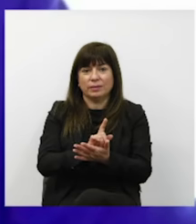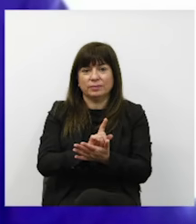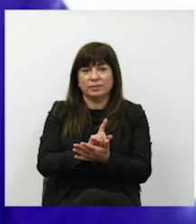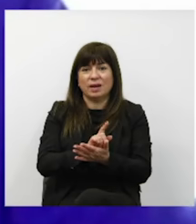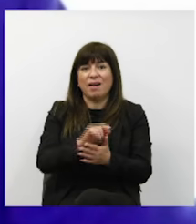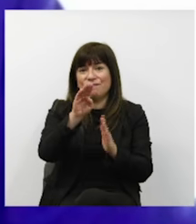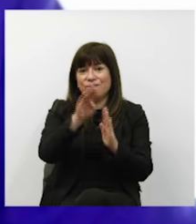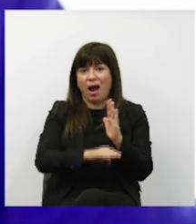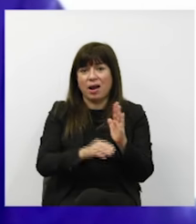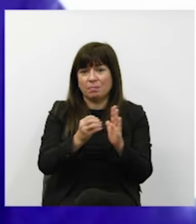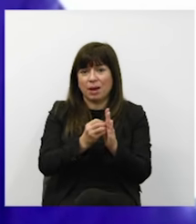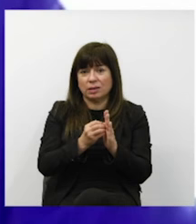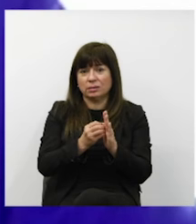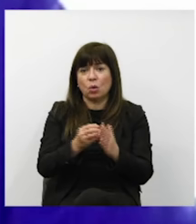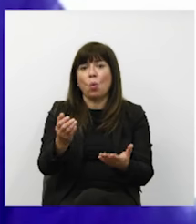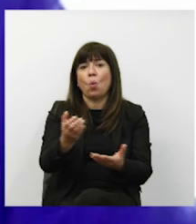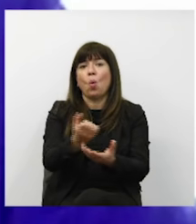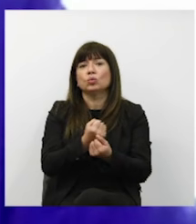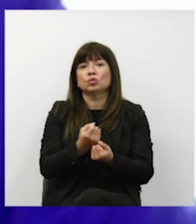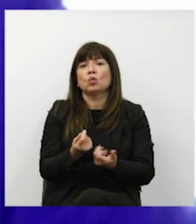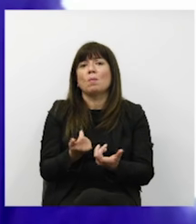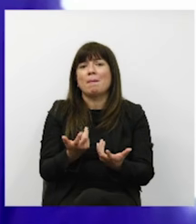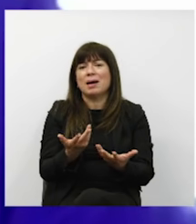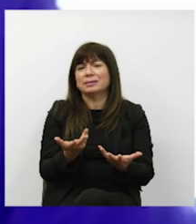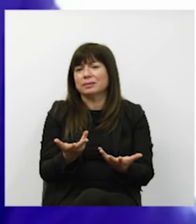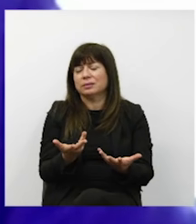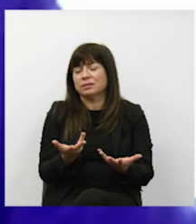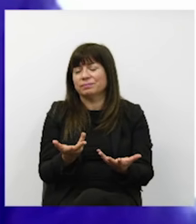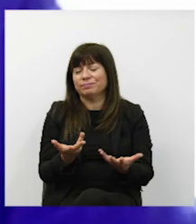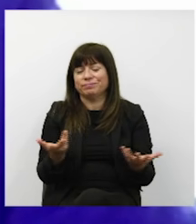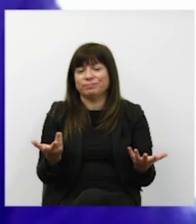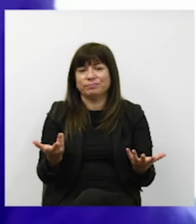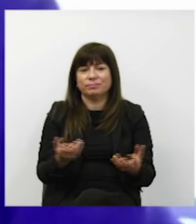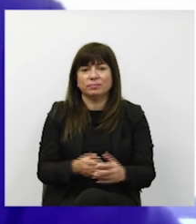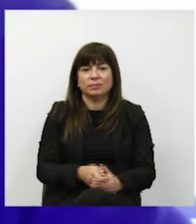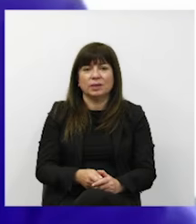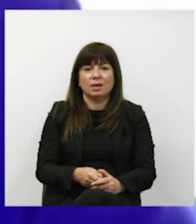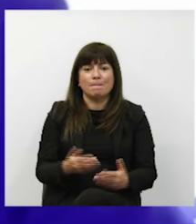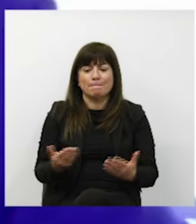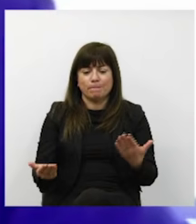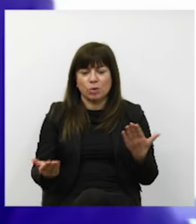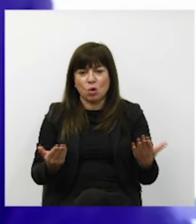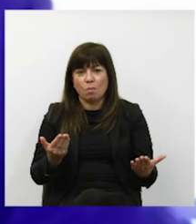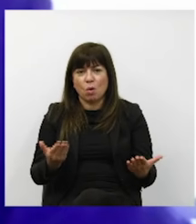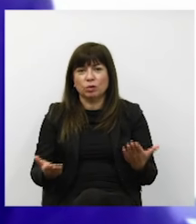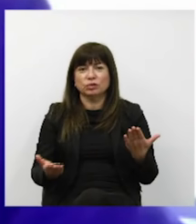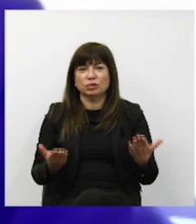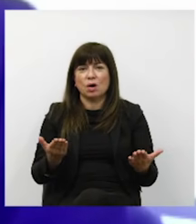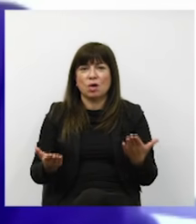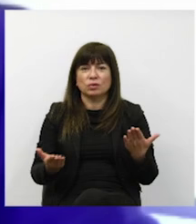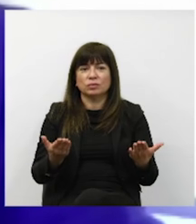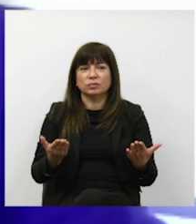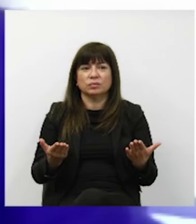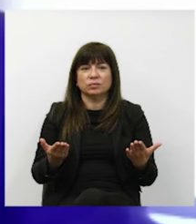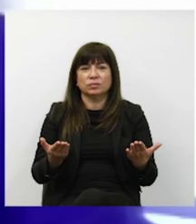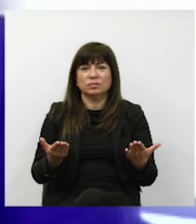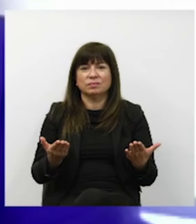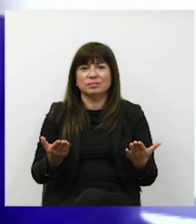consumen más, lo que me parece bastante regresivo, aunque la proporción, que, en fin, todos sabemos